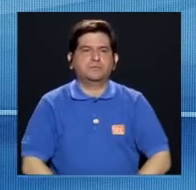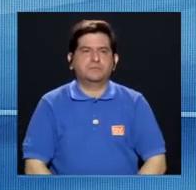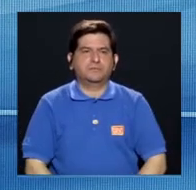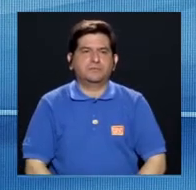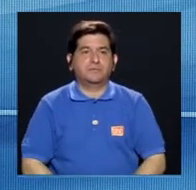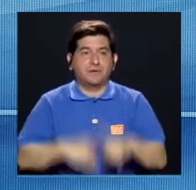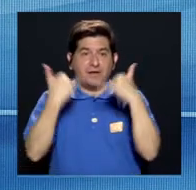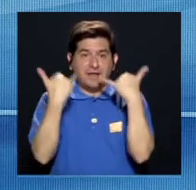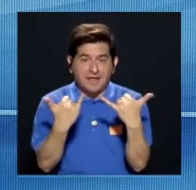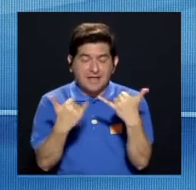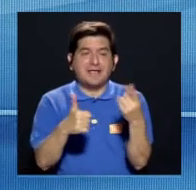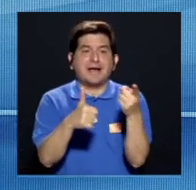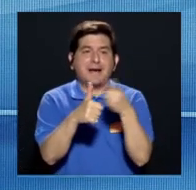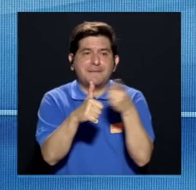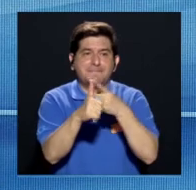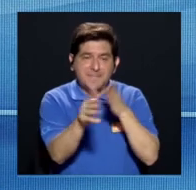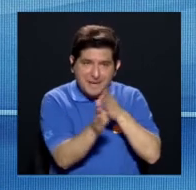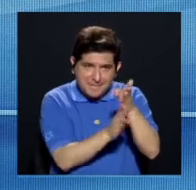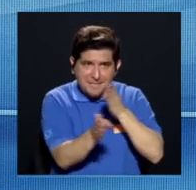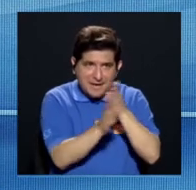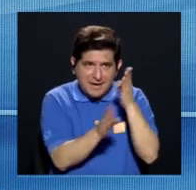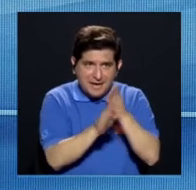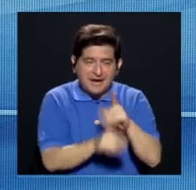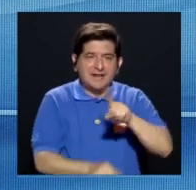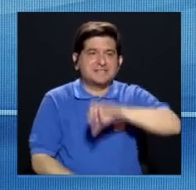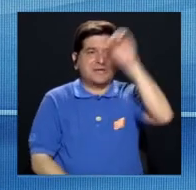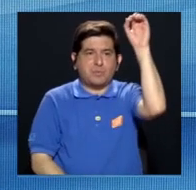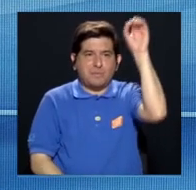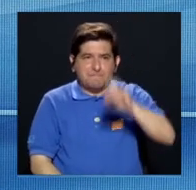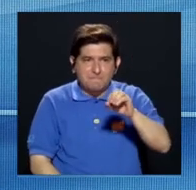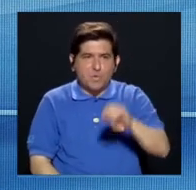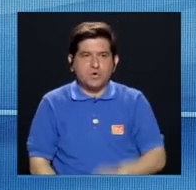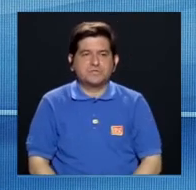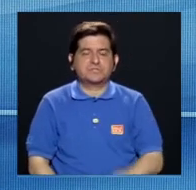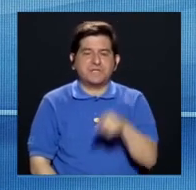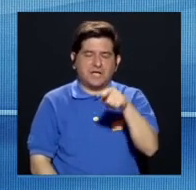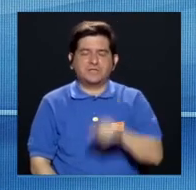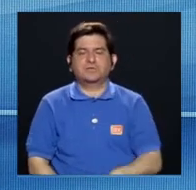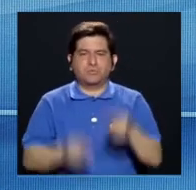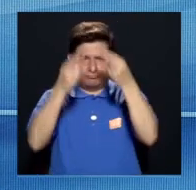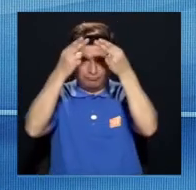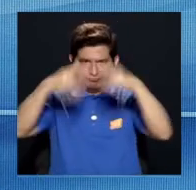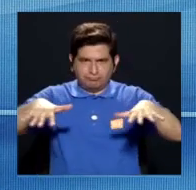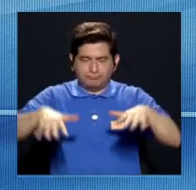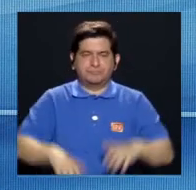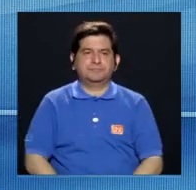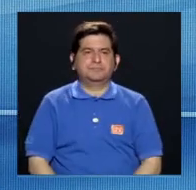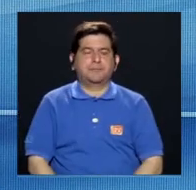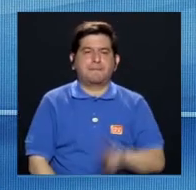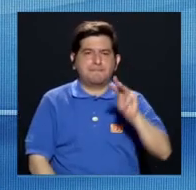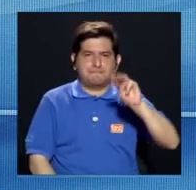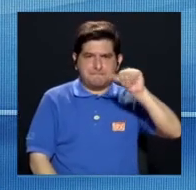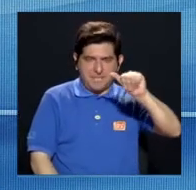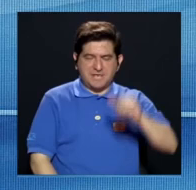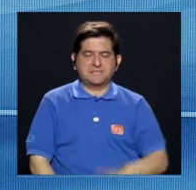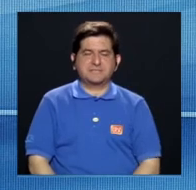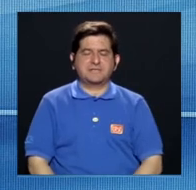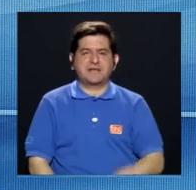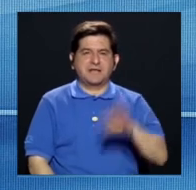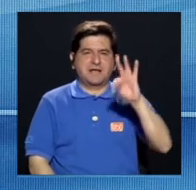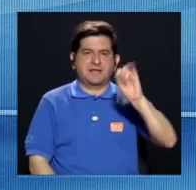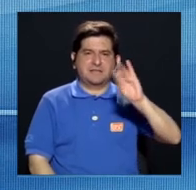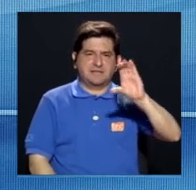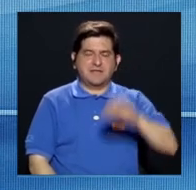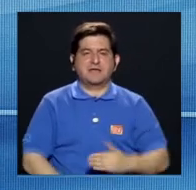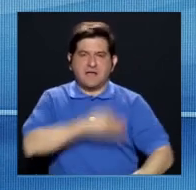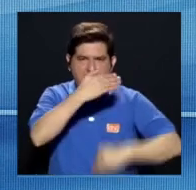ya se ha creado la primera carrera 100% virtual, que es la maestría en TIC para